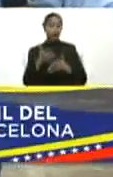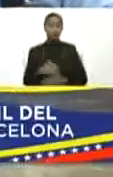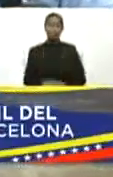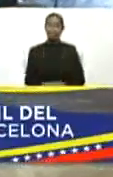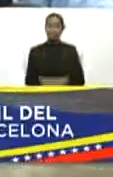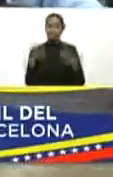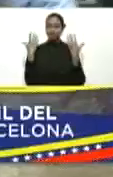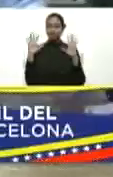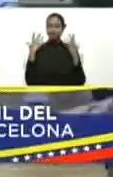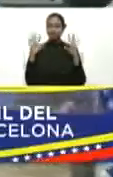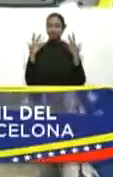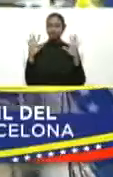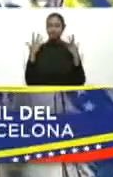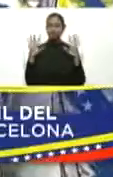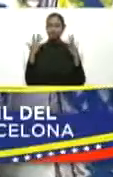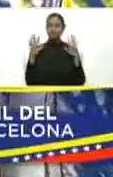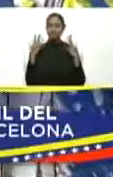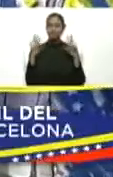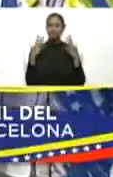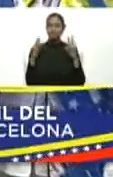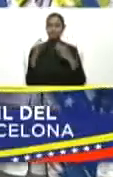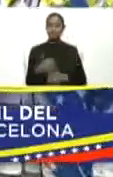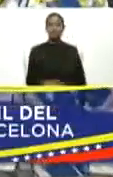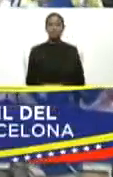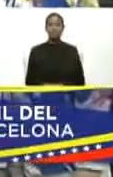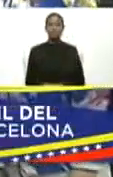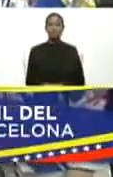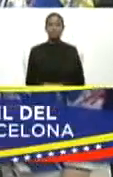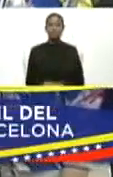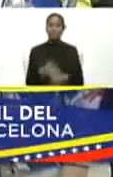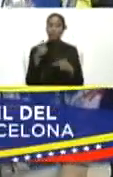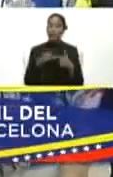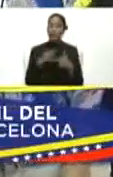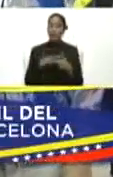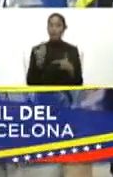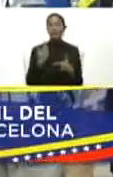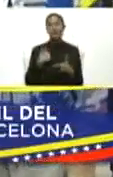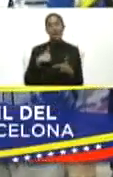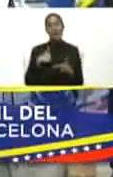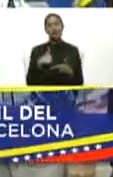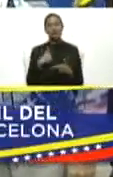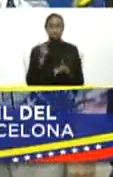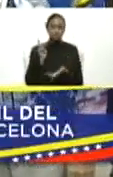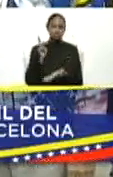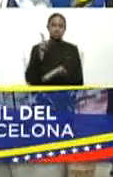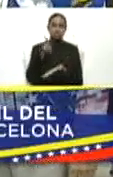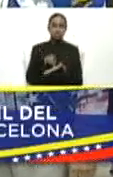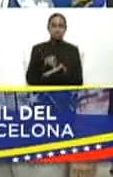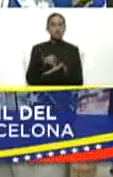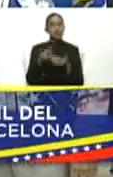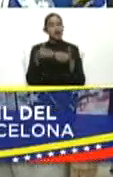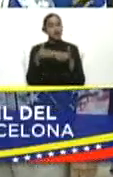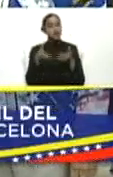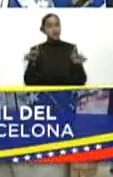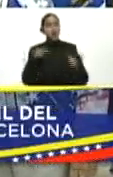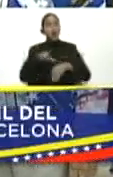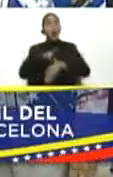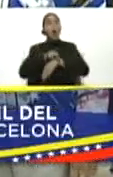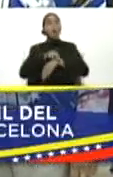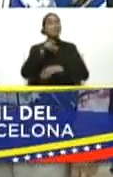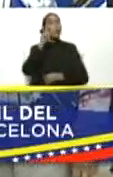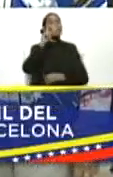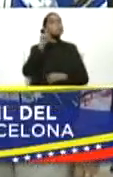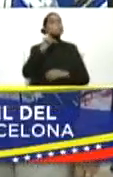Este Yechea también. Y entonces quisimos venir a entregar esta maternidad de